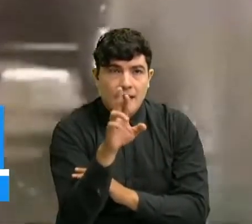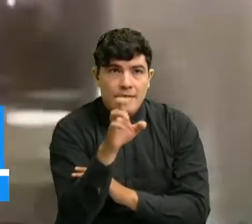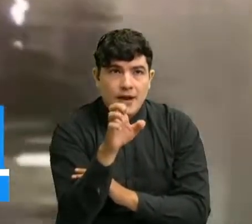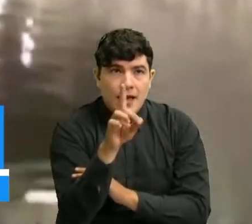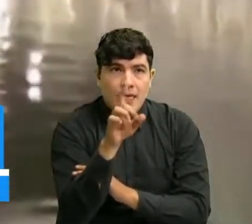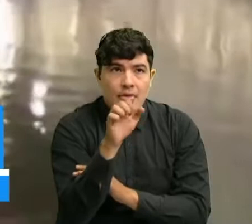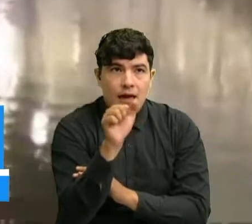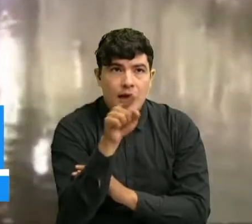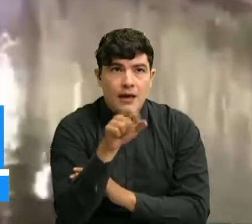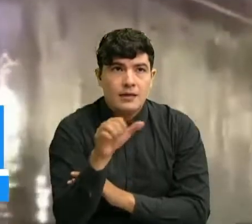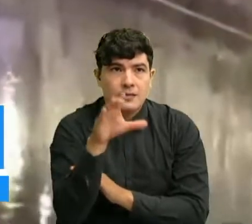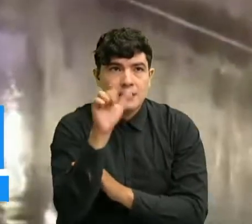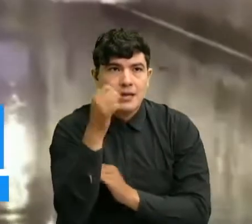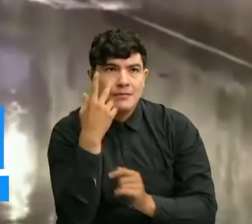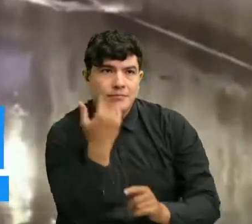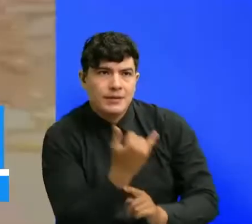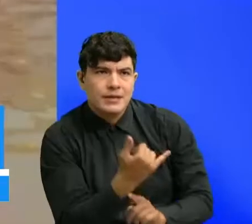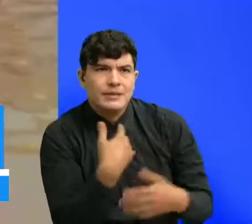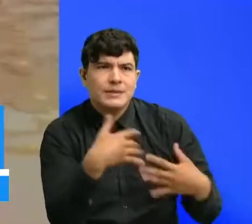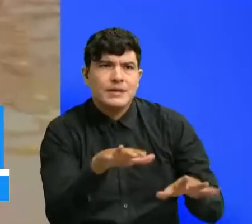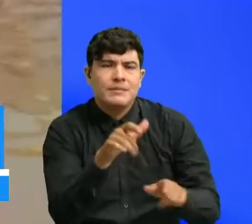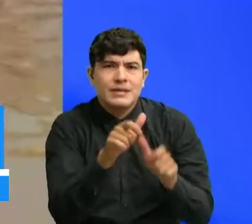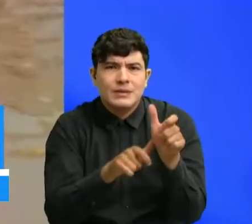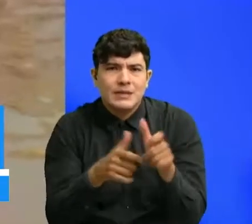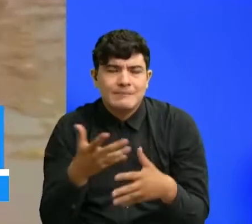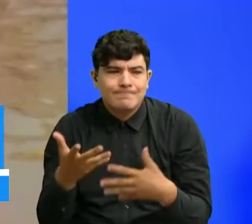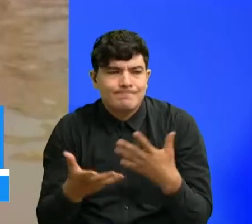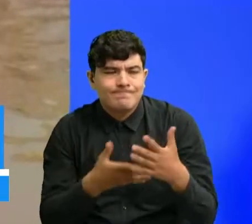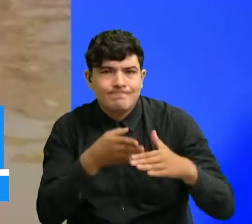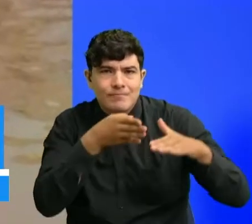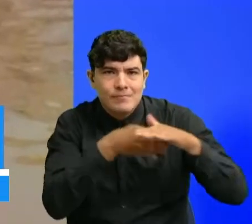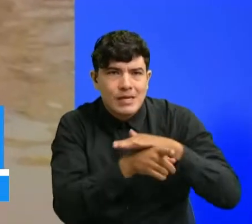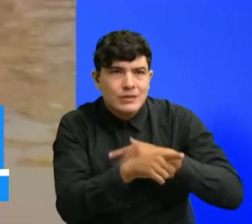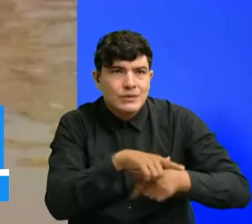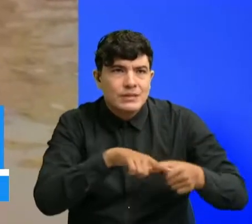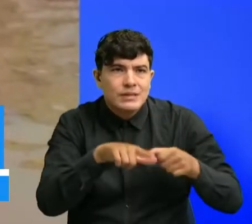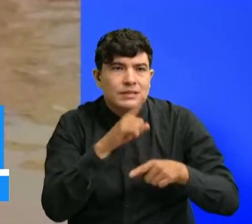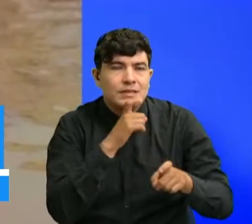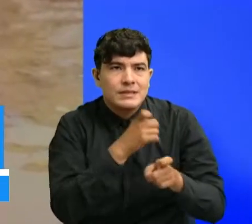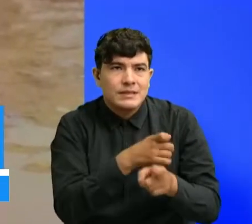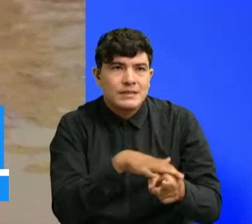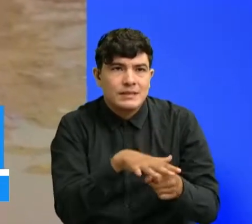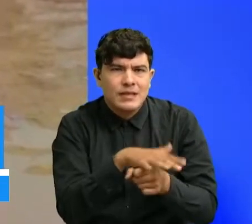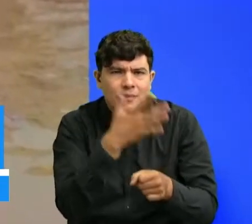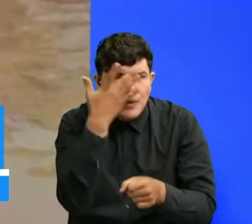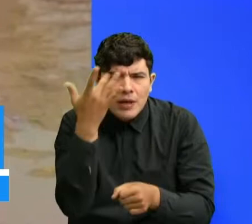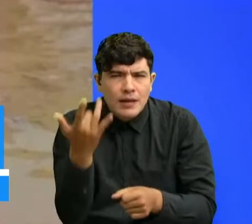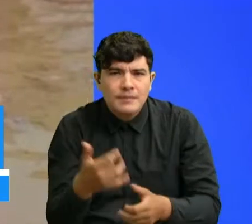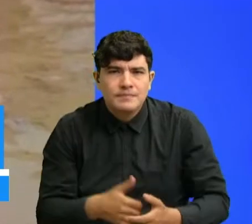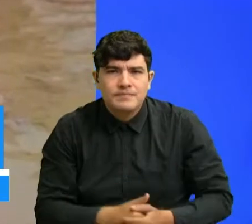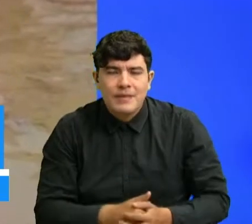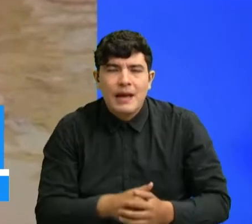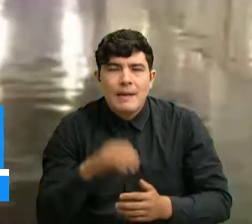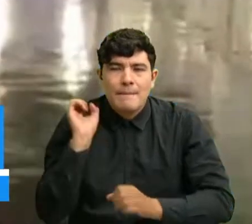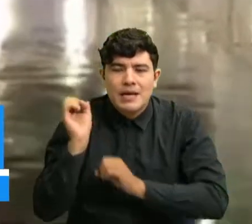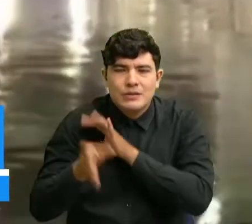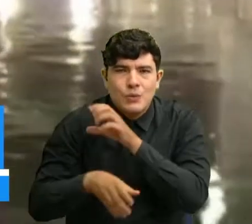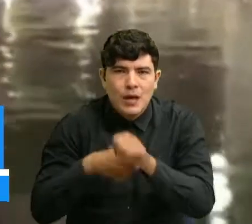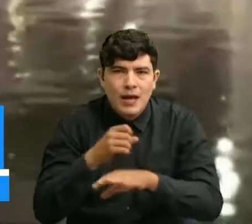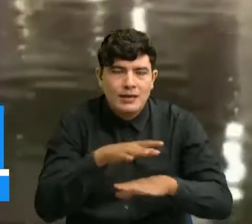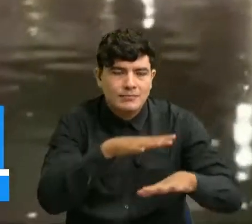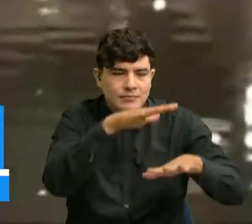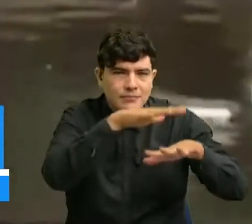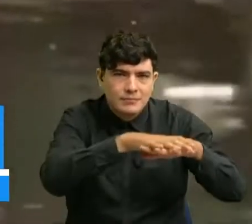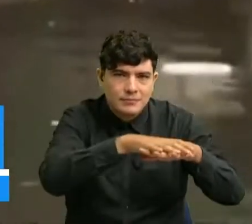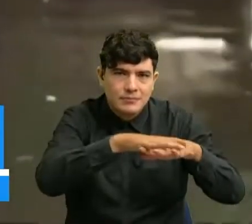agua impidió el tránsito de vehículos. De acuerdo con autoridades, el caso se presentó por la acumulación de basuras y lento desagüe en el lugar. Un